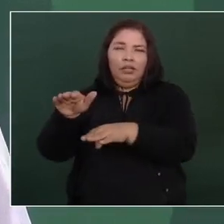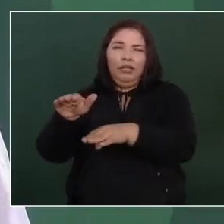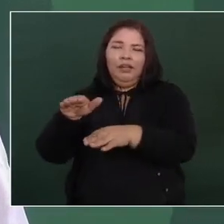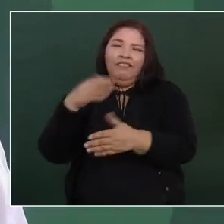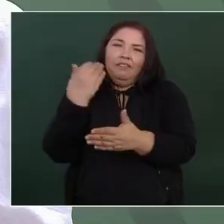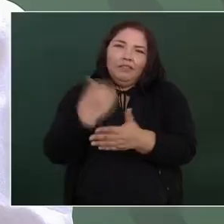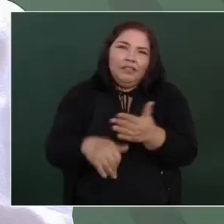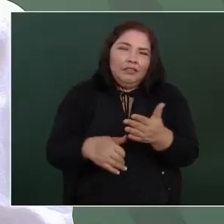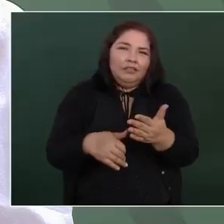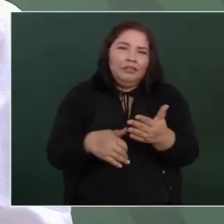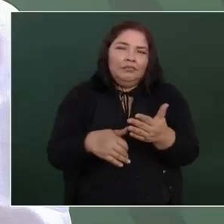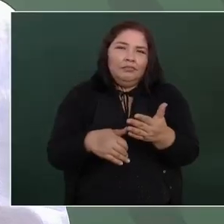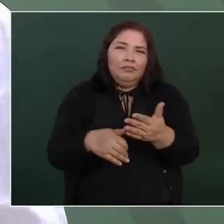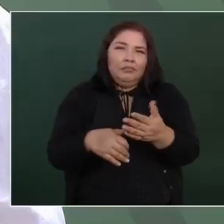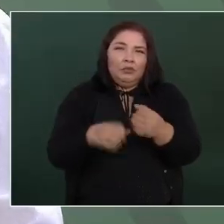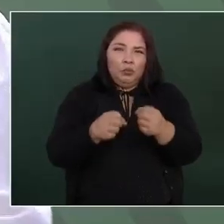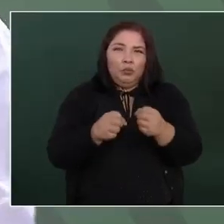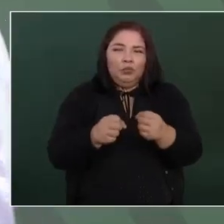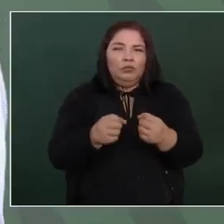enseres.